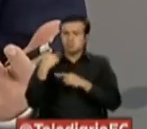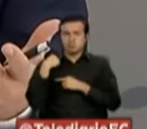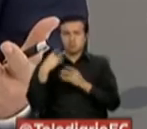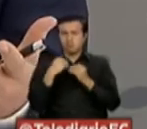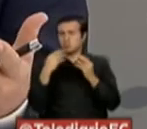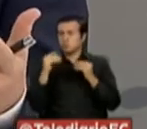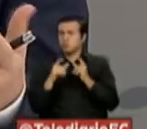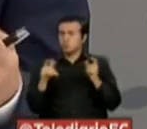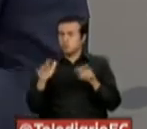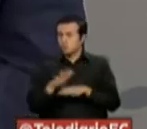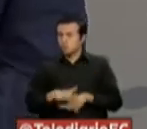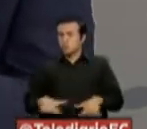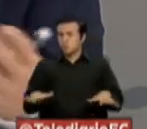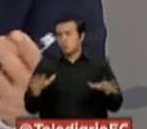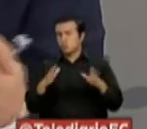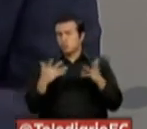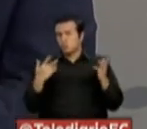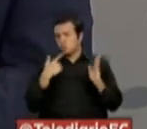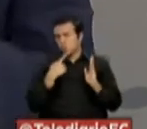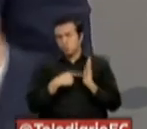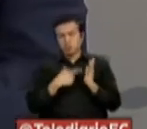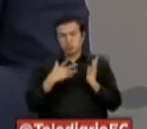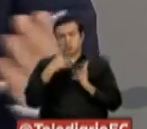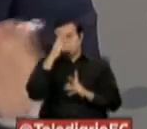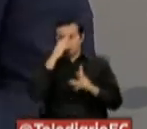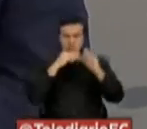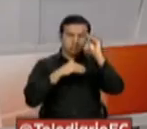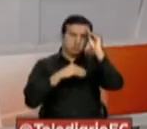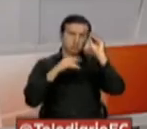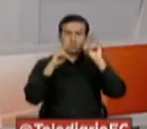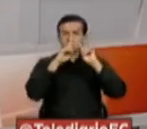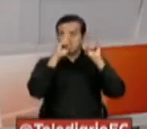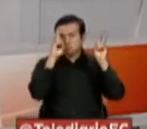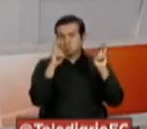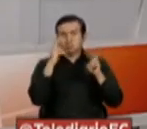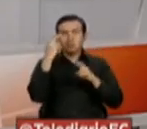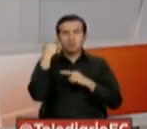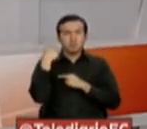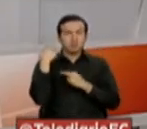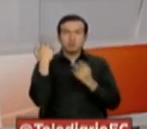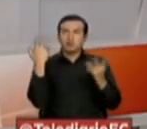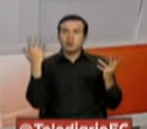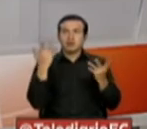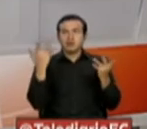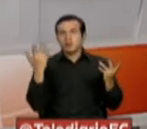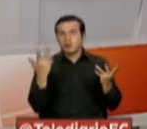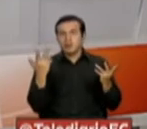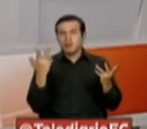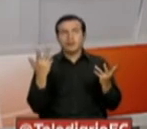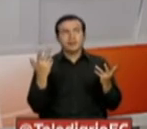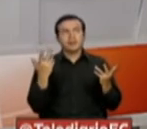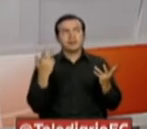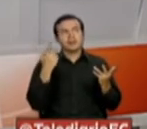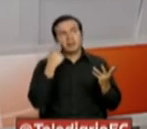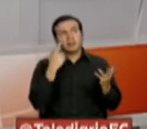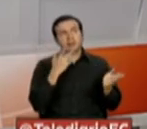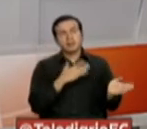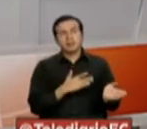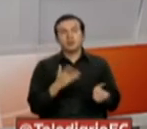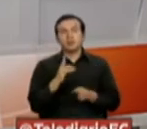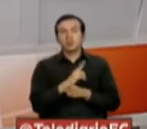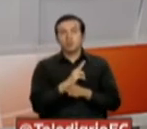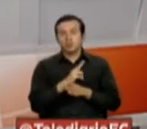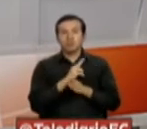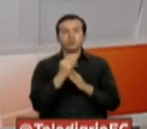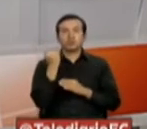tantas personas? Me refiero al conocimiento, por ejemplo, sobre las facultades o las posibilidades del uso